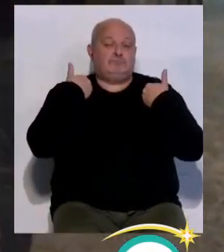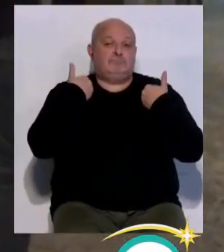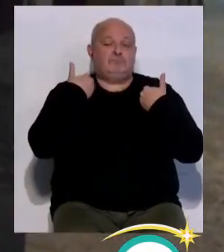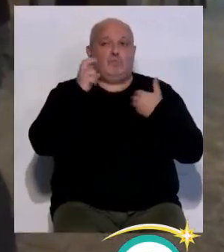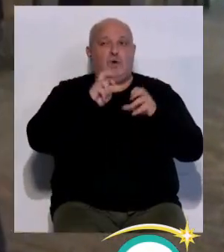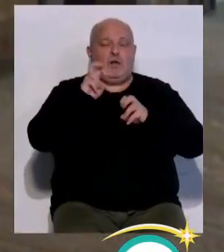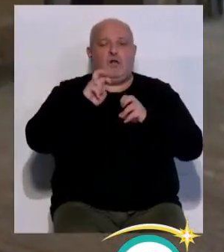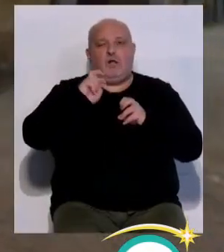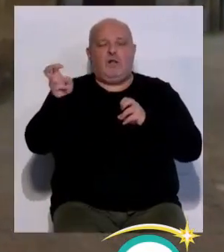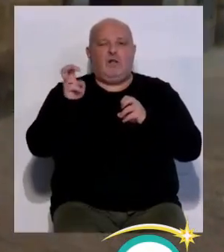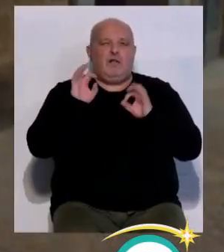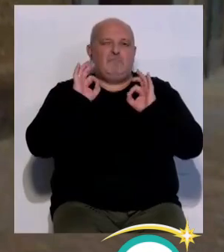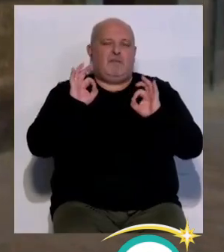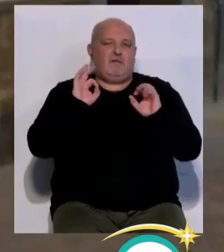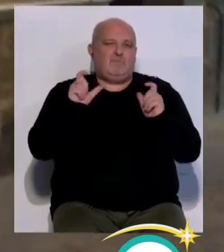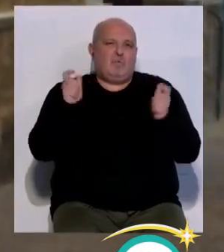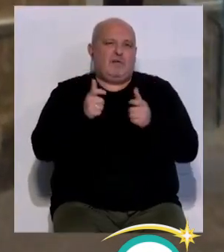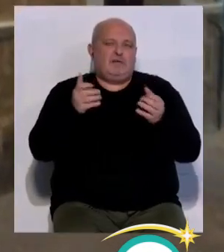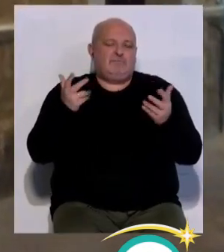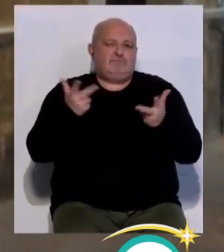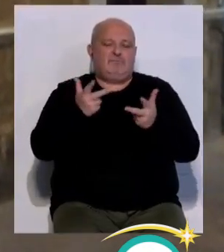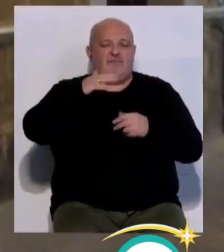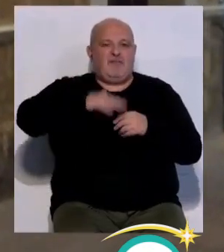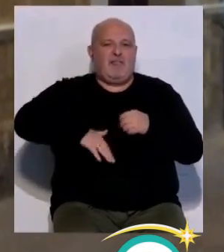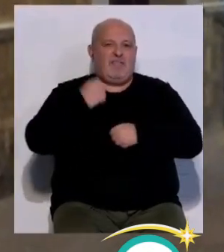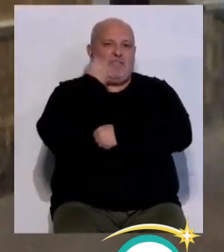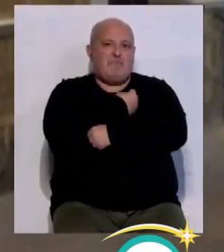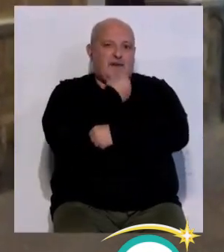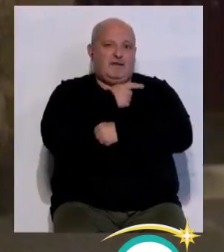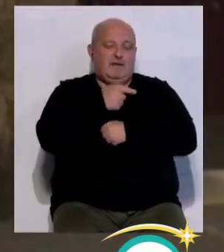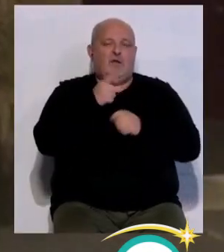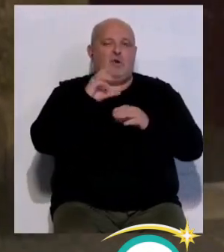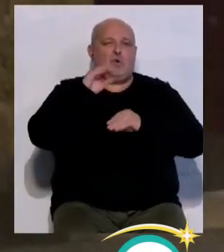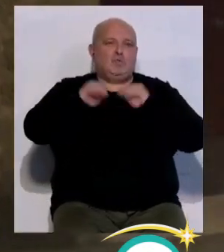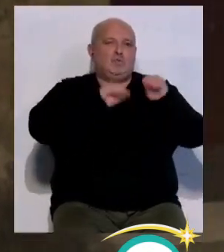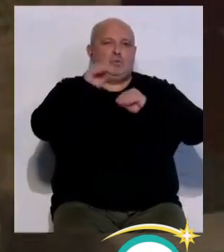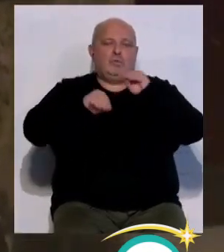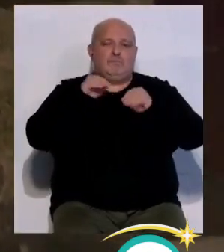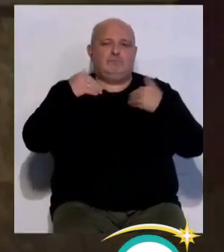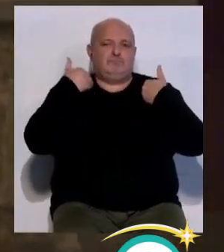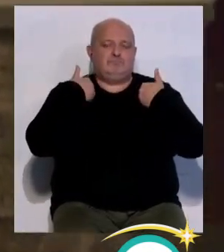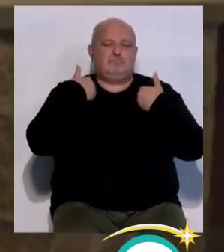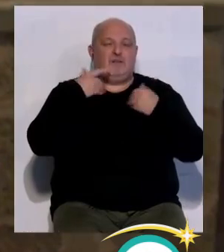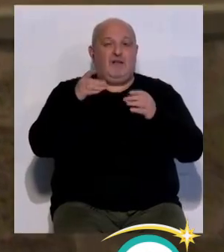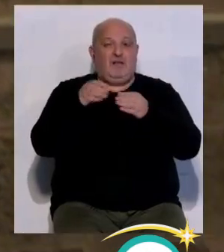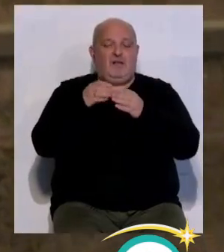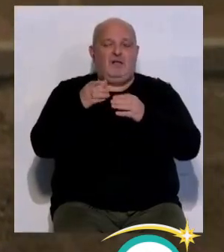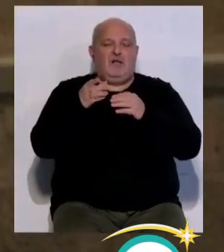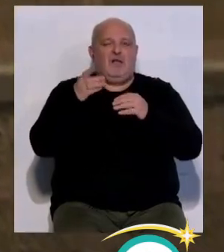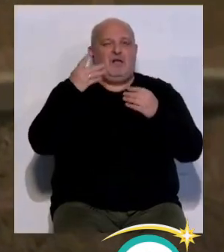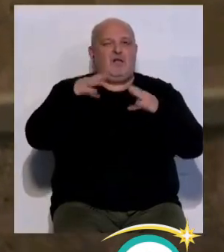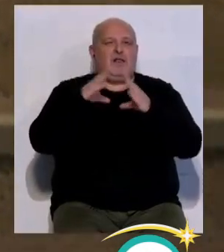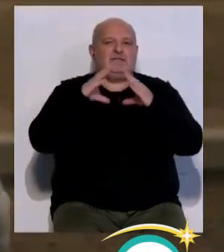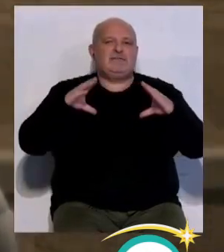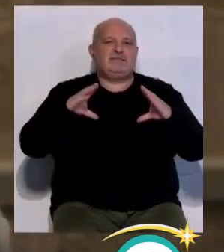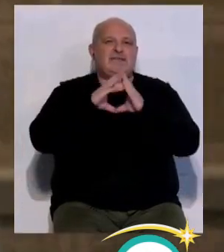la convocatoria de un cabildo extraordinario a finales de diciembre, una consulta que resolvió la salida de la cofradía de la parroquia de